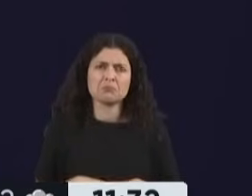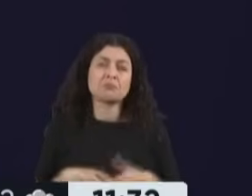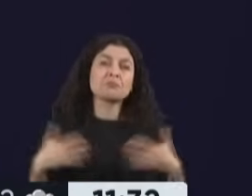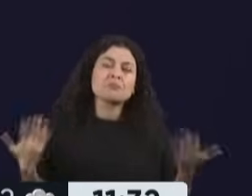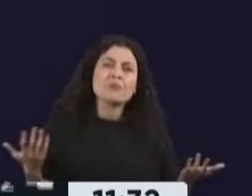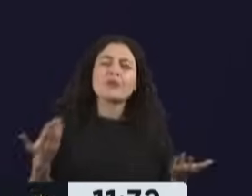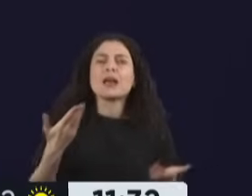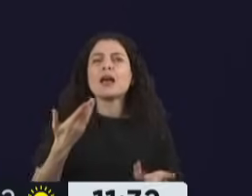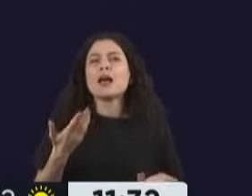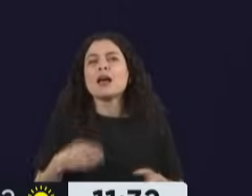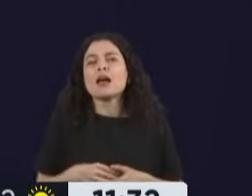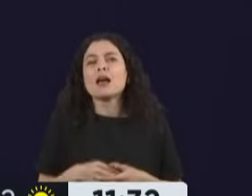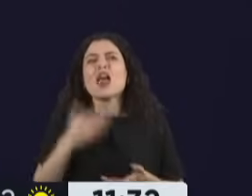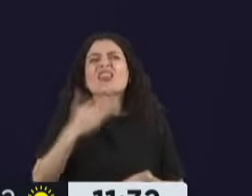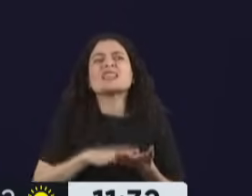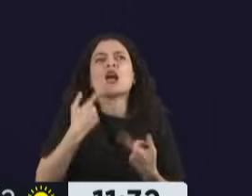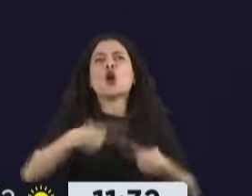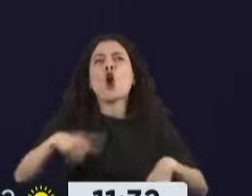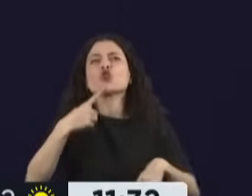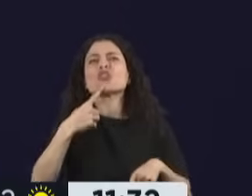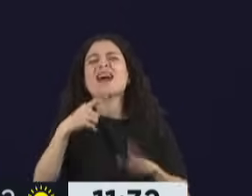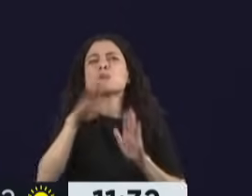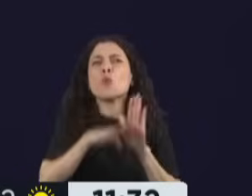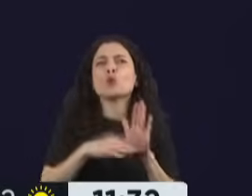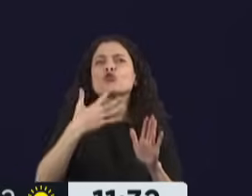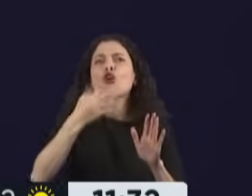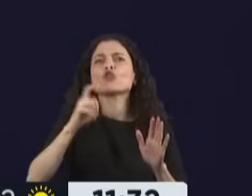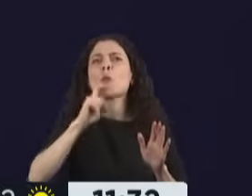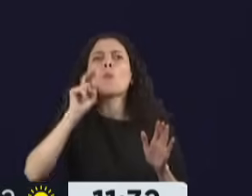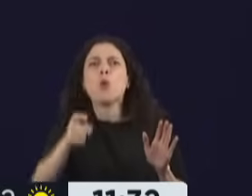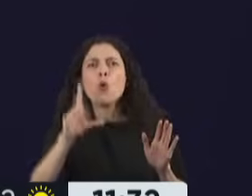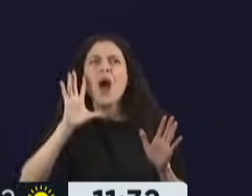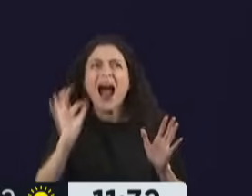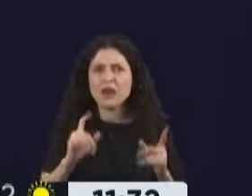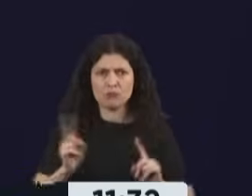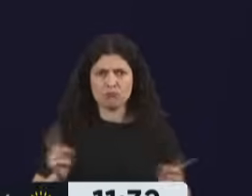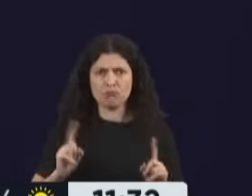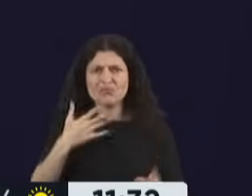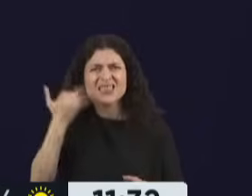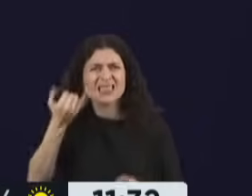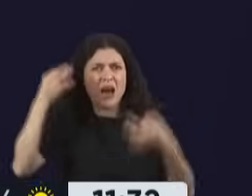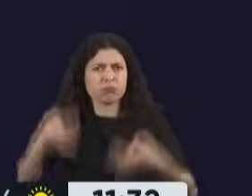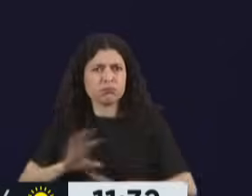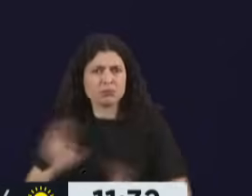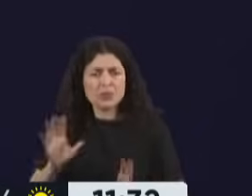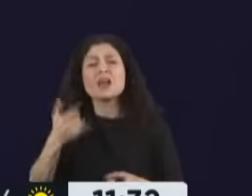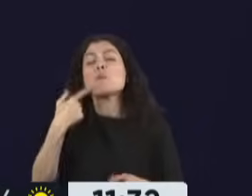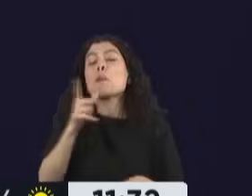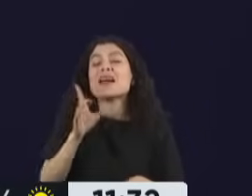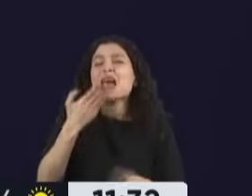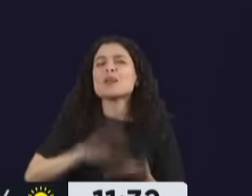en términos, digamos, de las obligaciones legales que tenemos. Entiendo que esa es deuda por obra pública